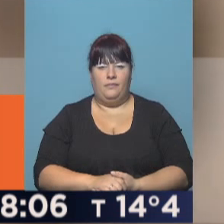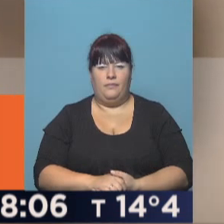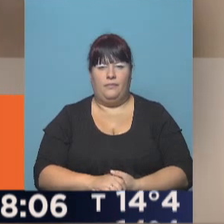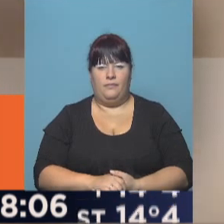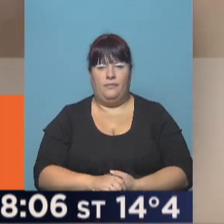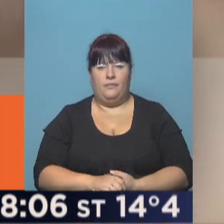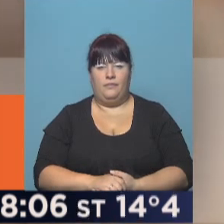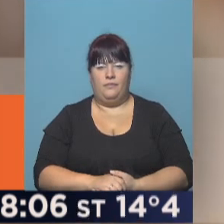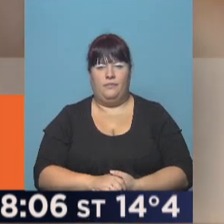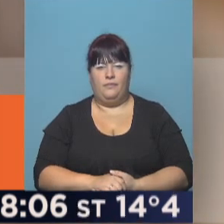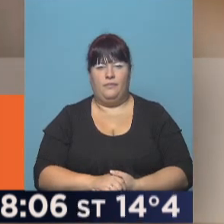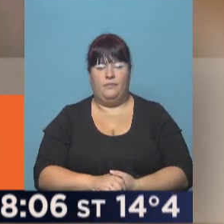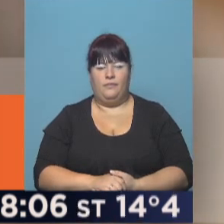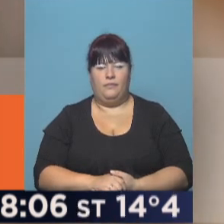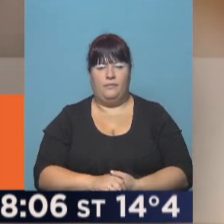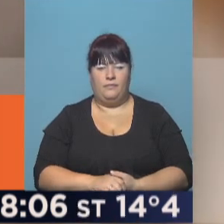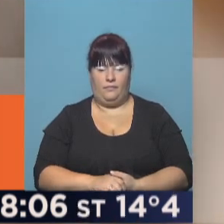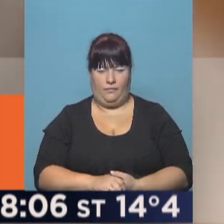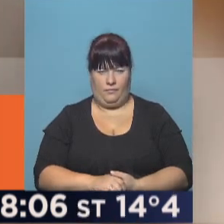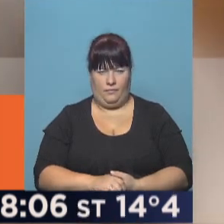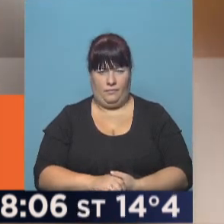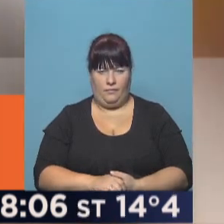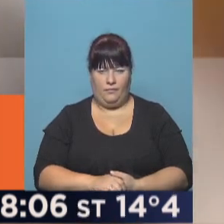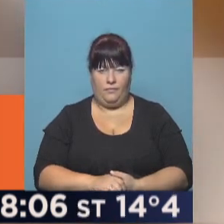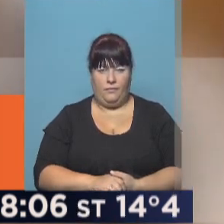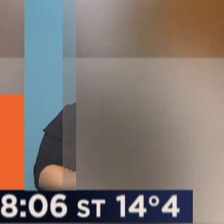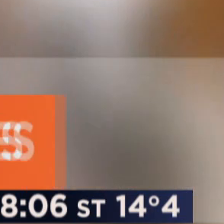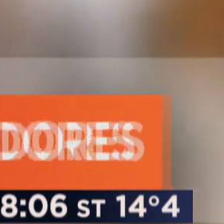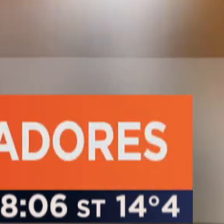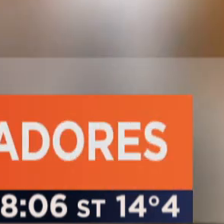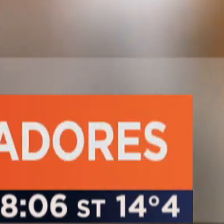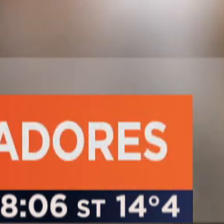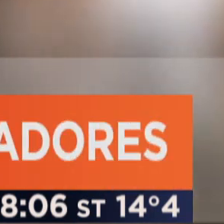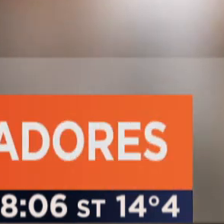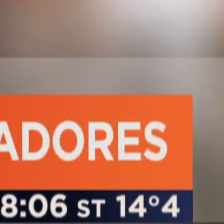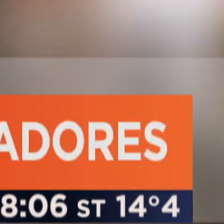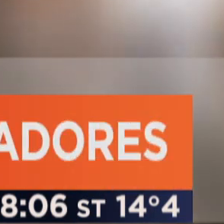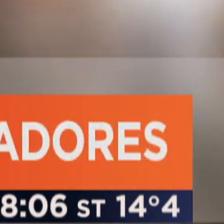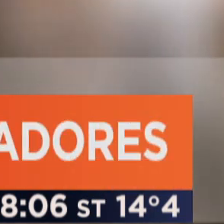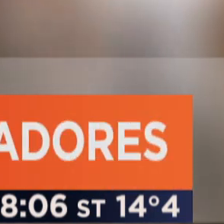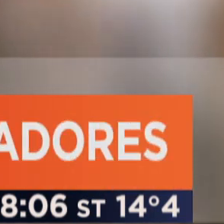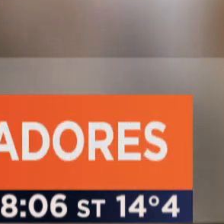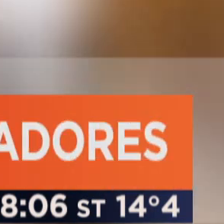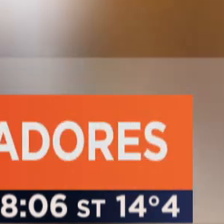la experiencia, me ha ayudado por vaquiano y porque yo...